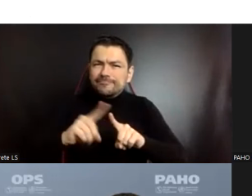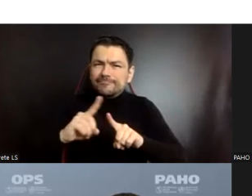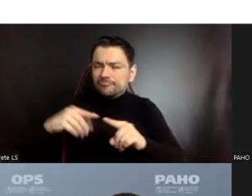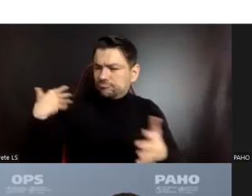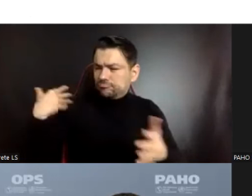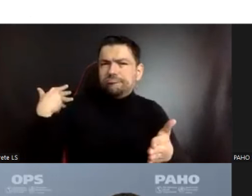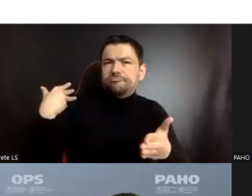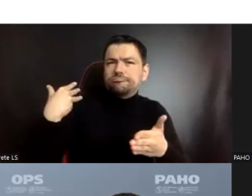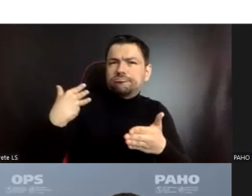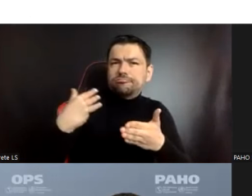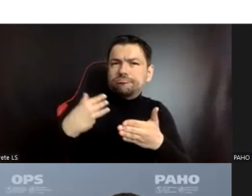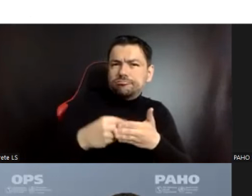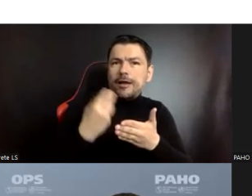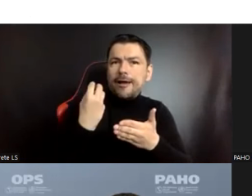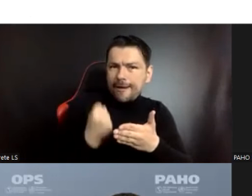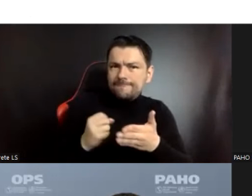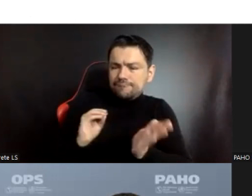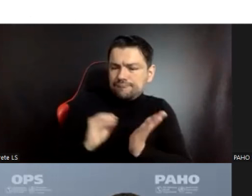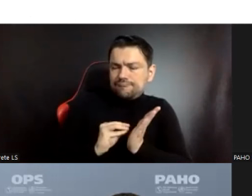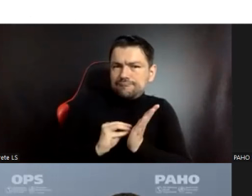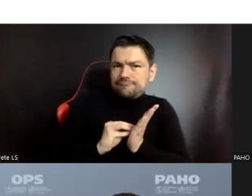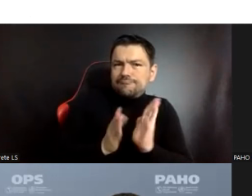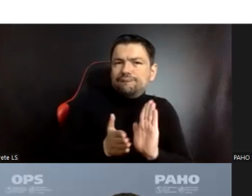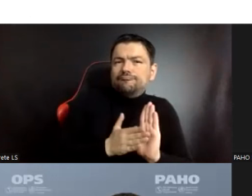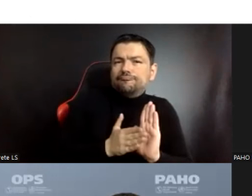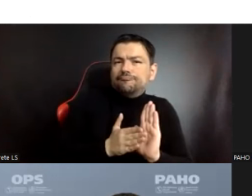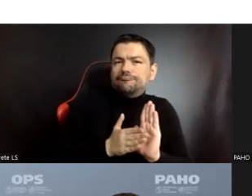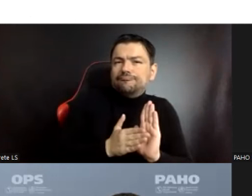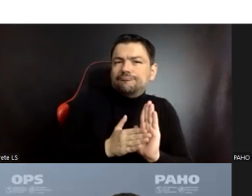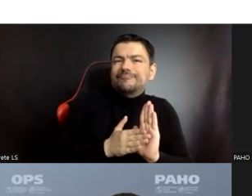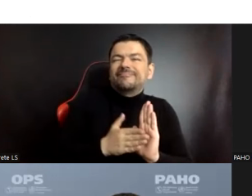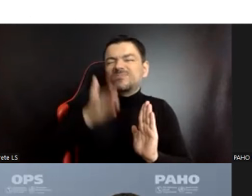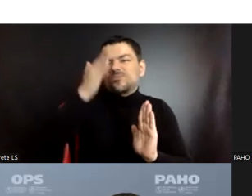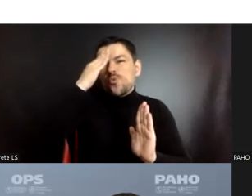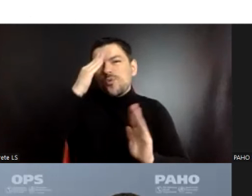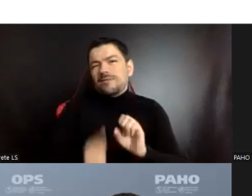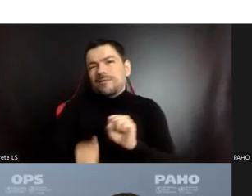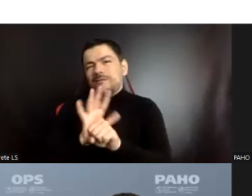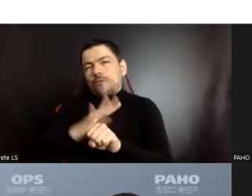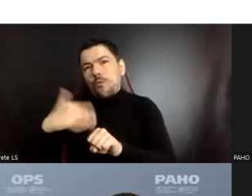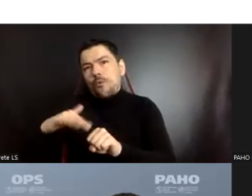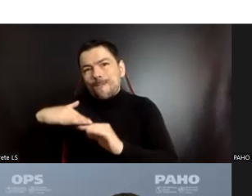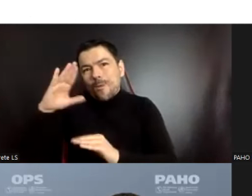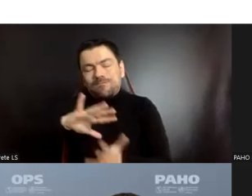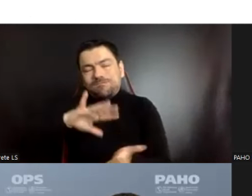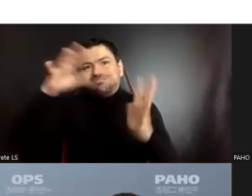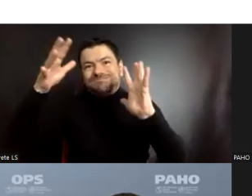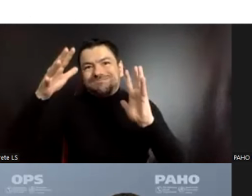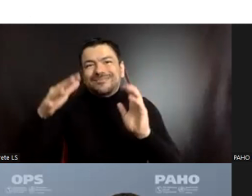ya estimulado ciertamente por la pandemia de COVID, para lo cual ya tenemos casi 8.000 revisiones